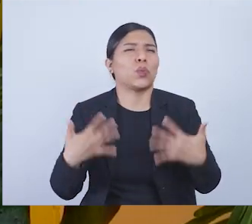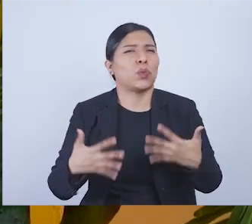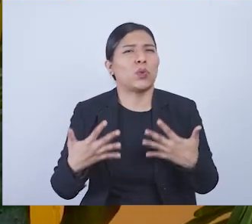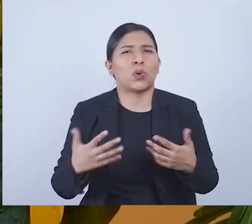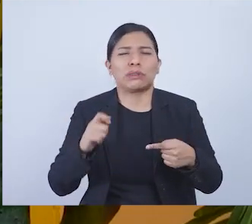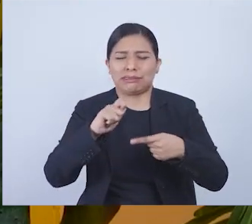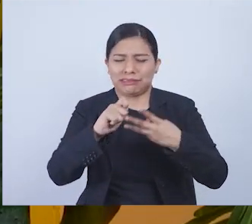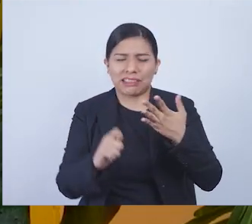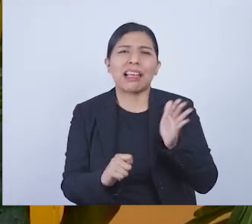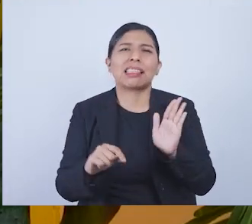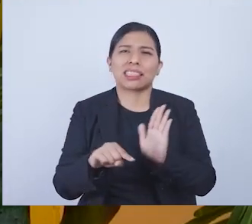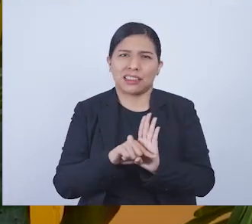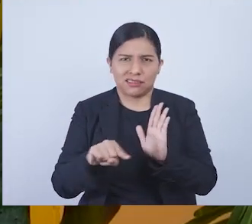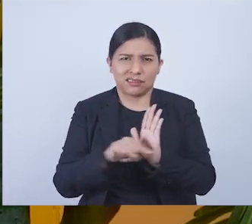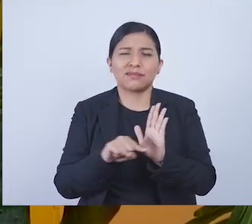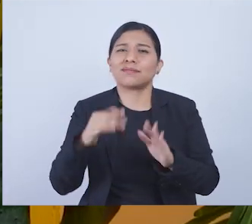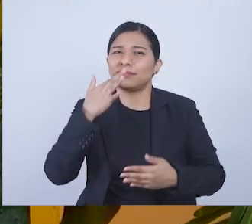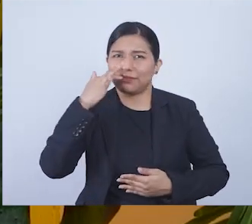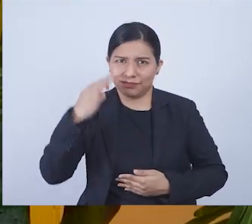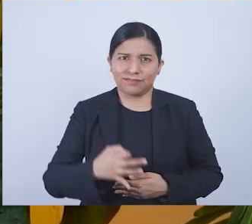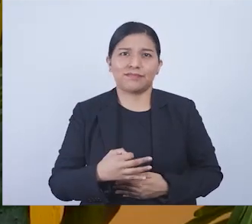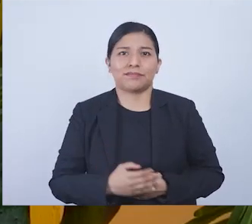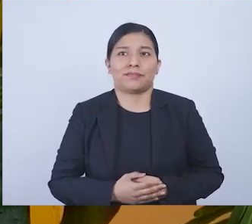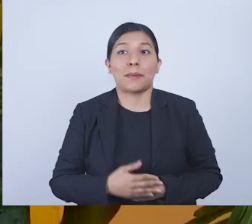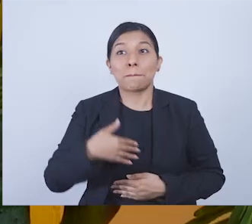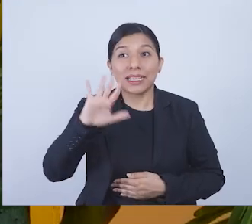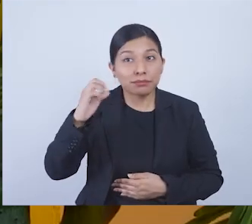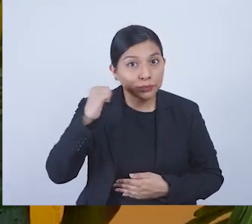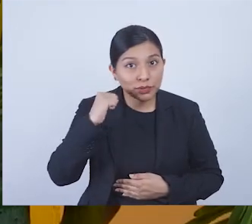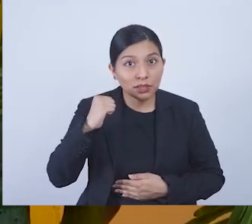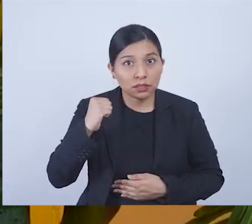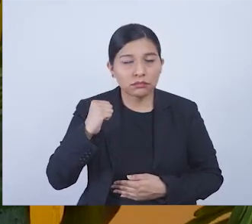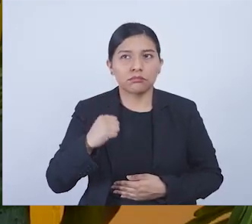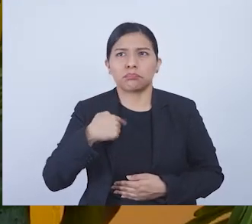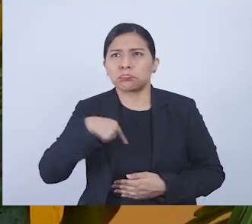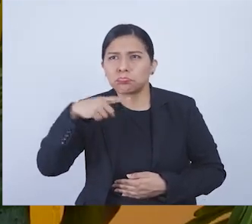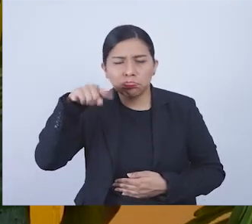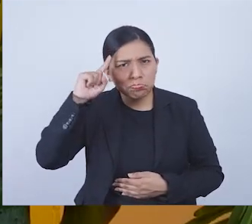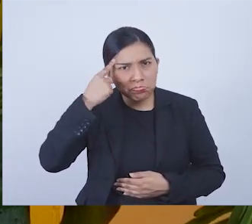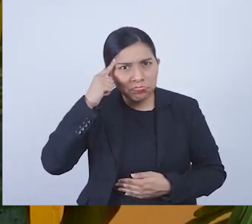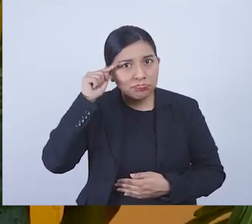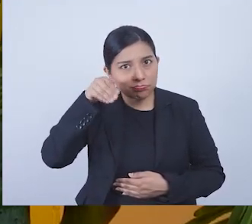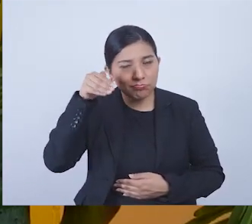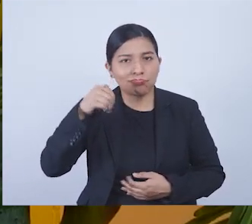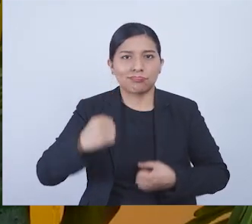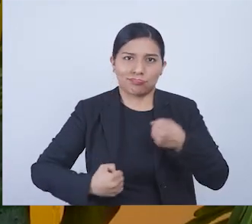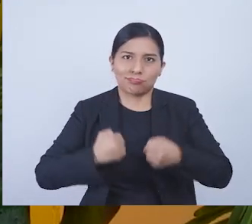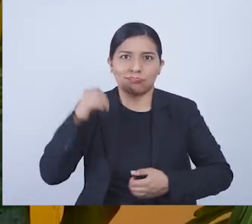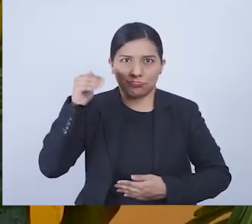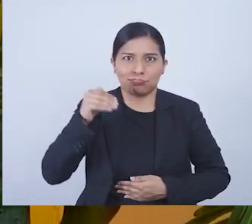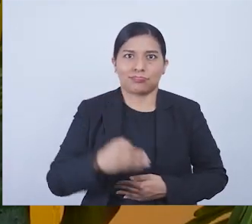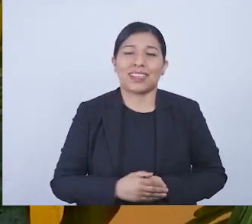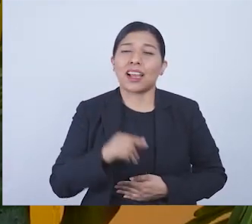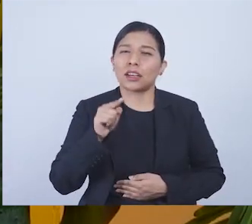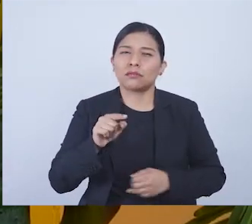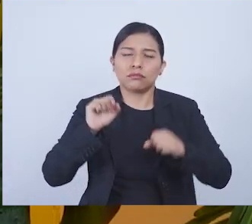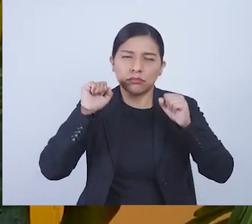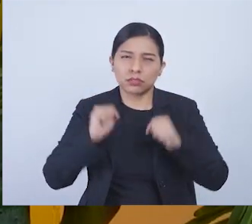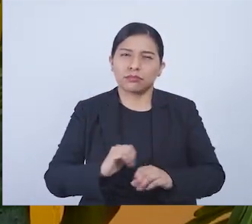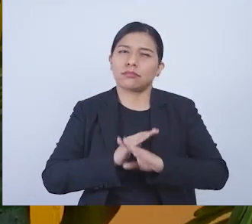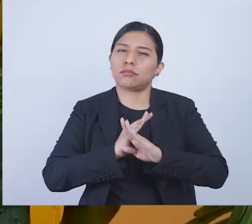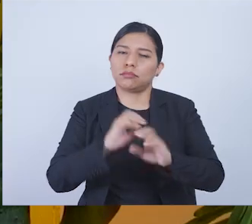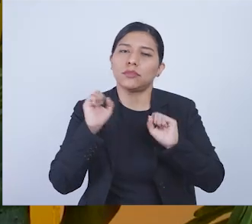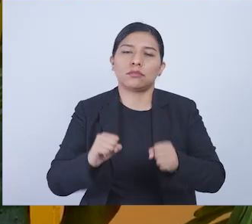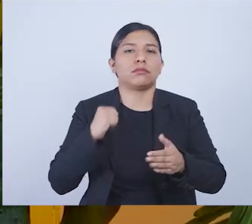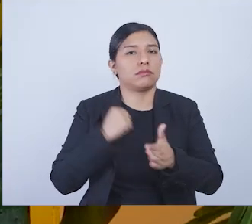donde abordarlo, pero el más importante a mí me parece que es la educación física. ¿La educación física puede prevenir y puede